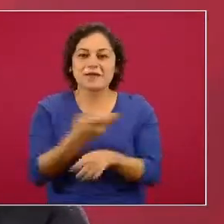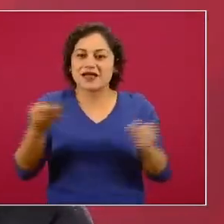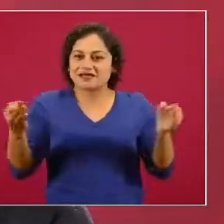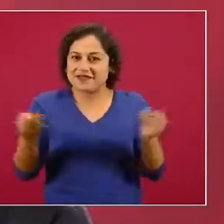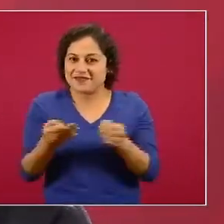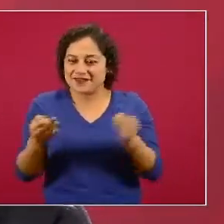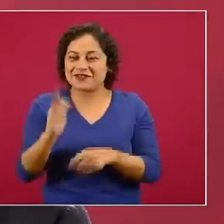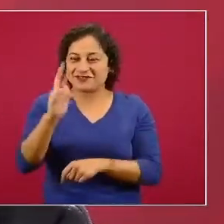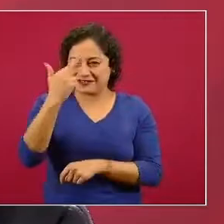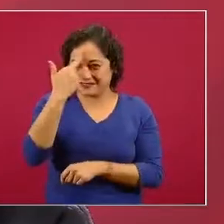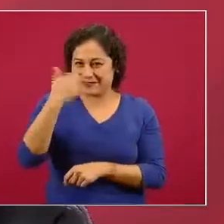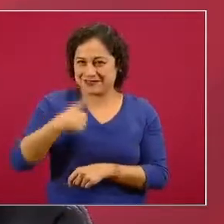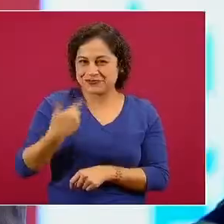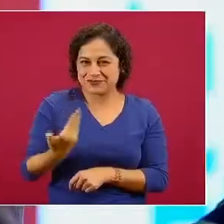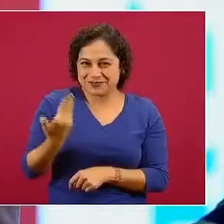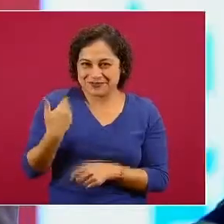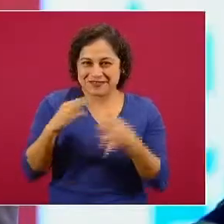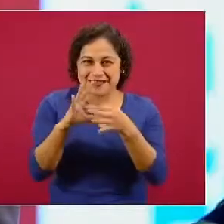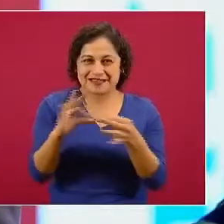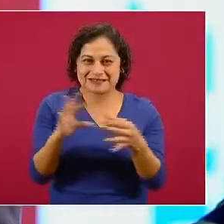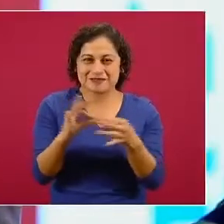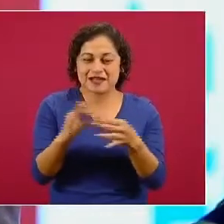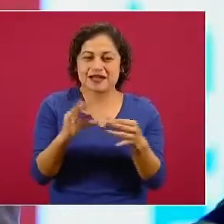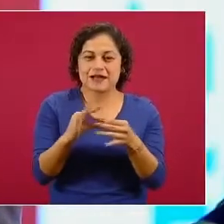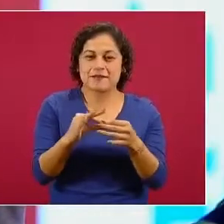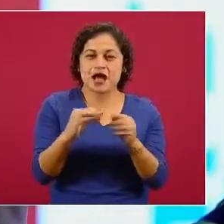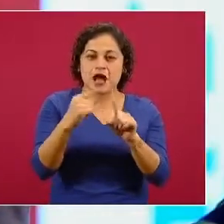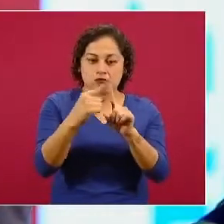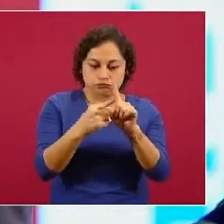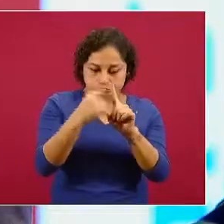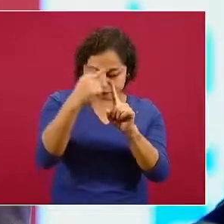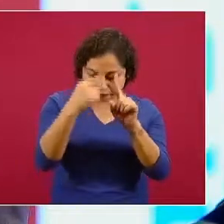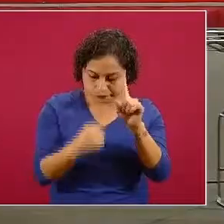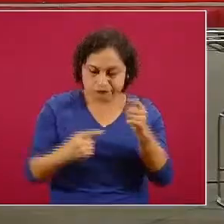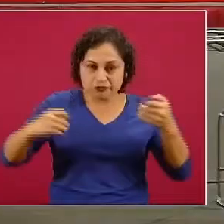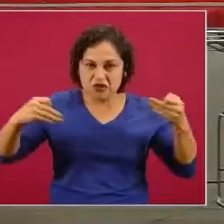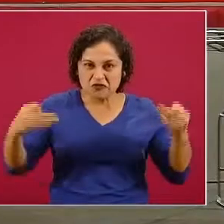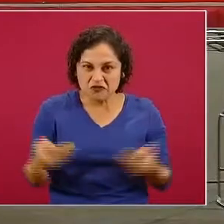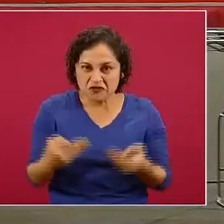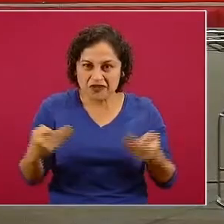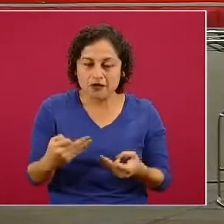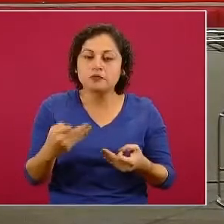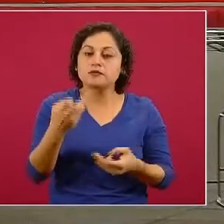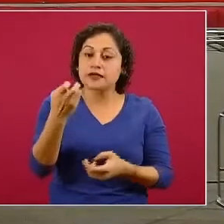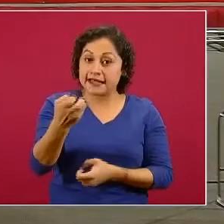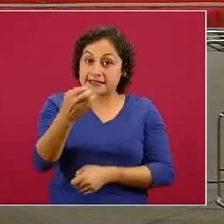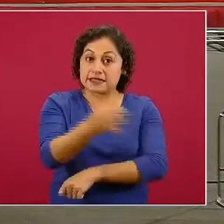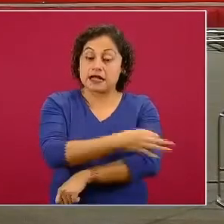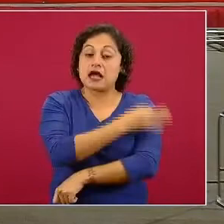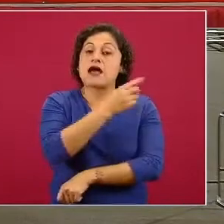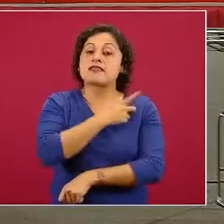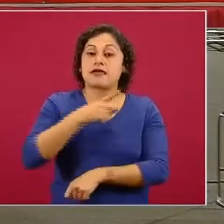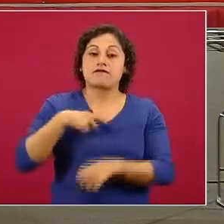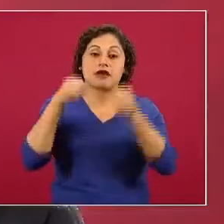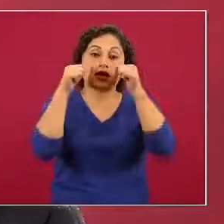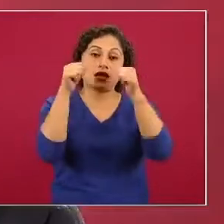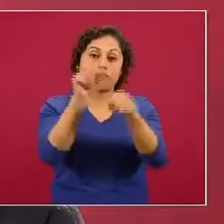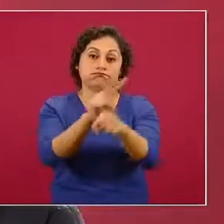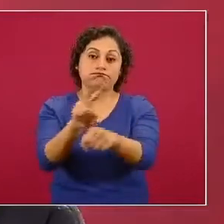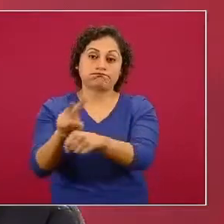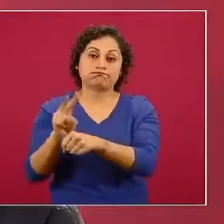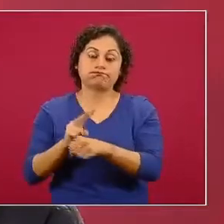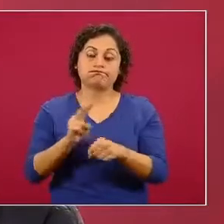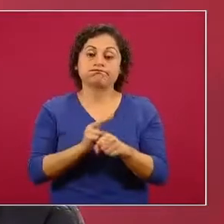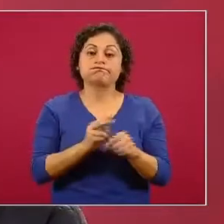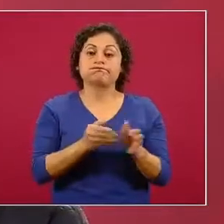hablamos, requiere que se cuide y que se monitoree los tiempos que permanece en refrigeración o fuera de